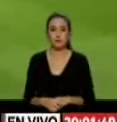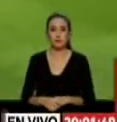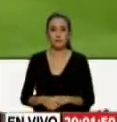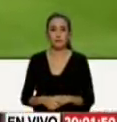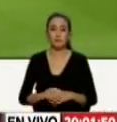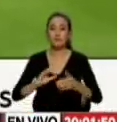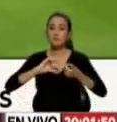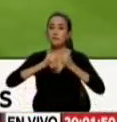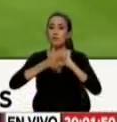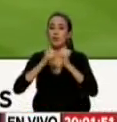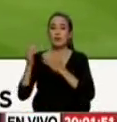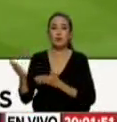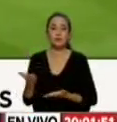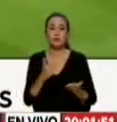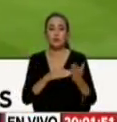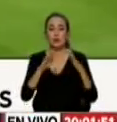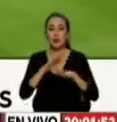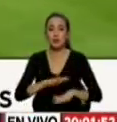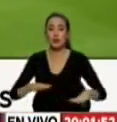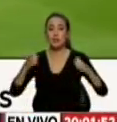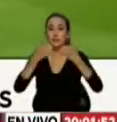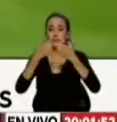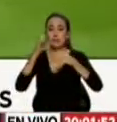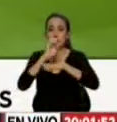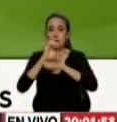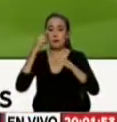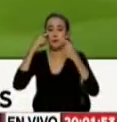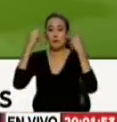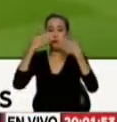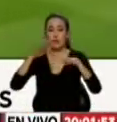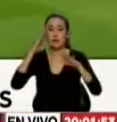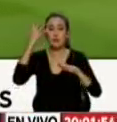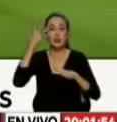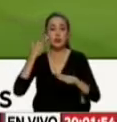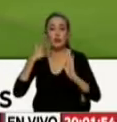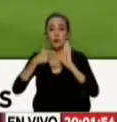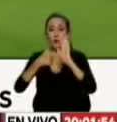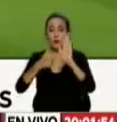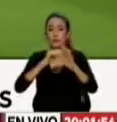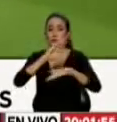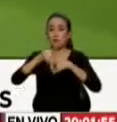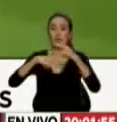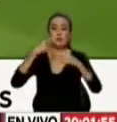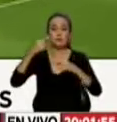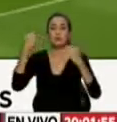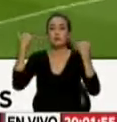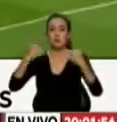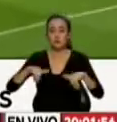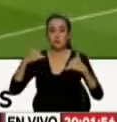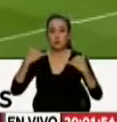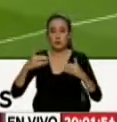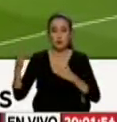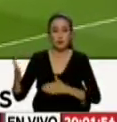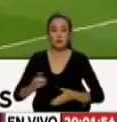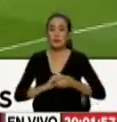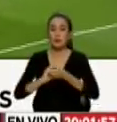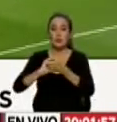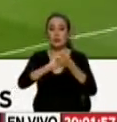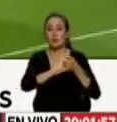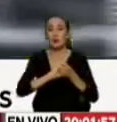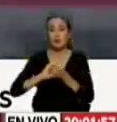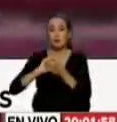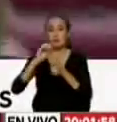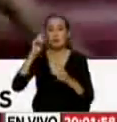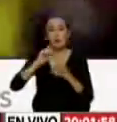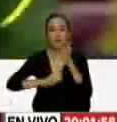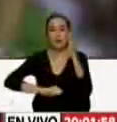Y en los deportes, la selección ecuatoriana de fútbol ya conoce las fechas y rivales para la siguiente jornada de partidos amistosos